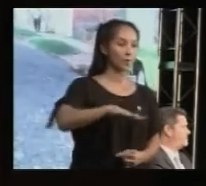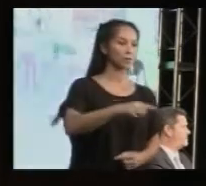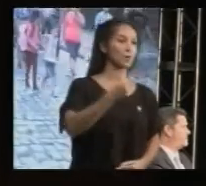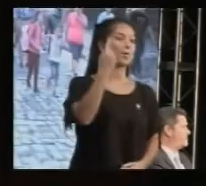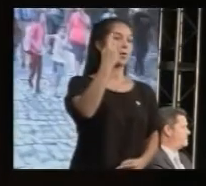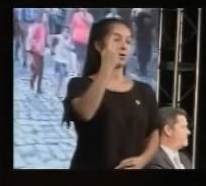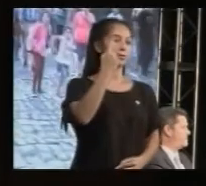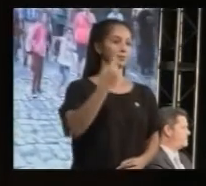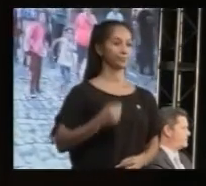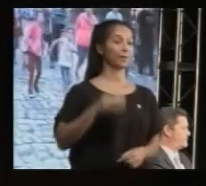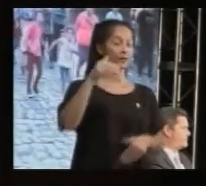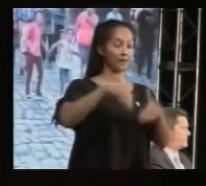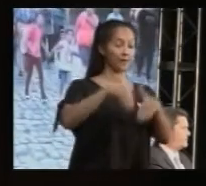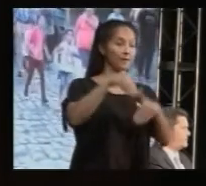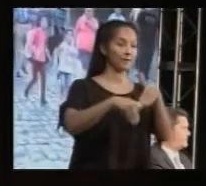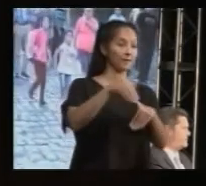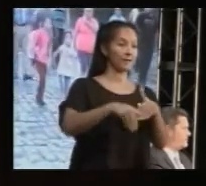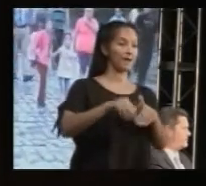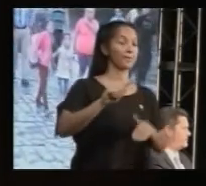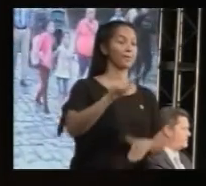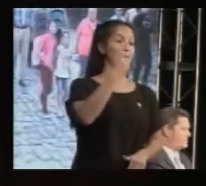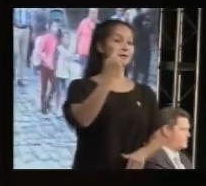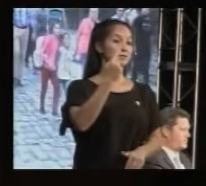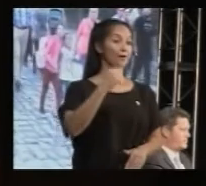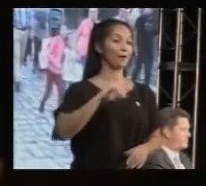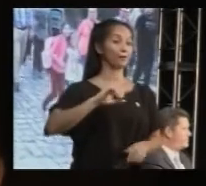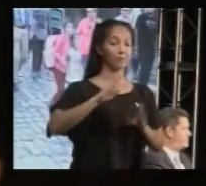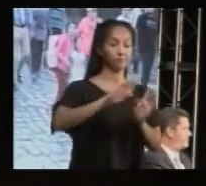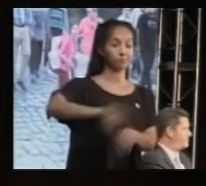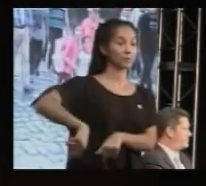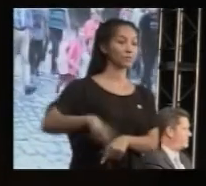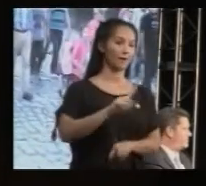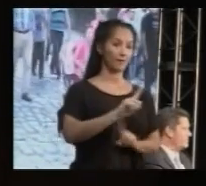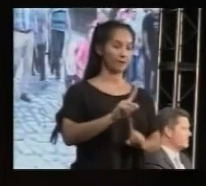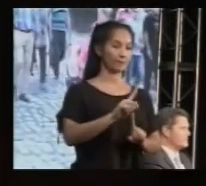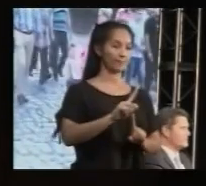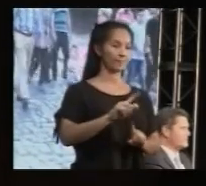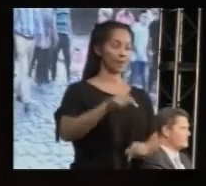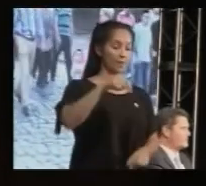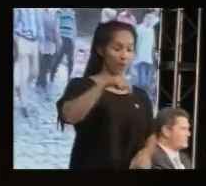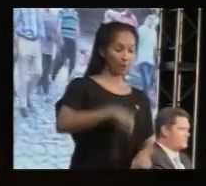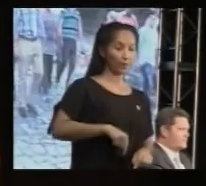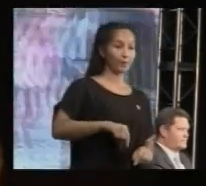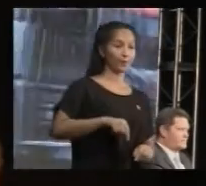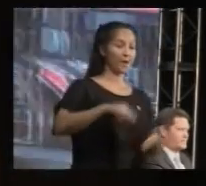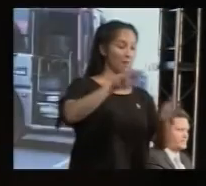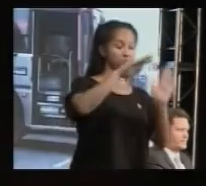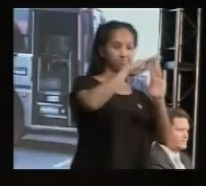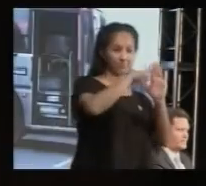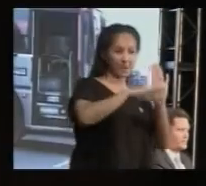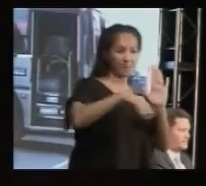indivisible, y ganar una elección no significa derrotar a nadie. Me voy a referir a todos los temas